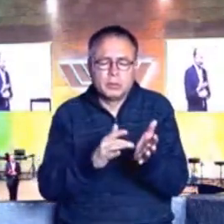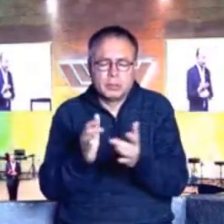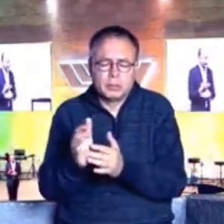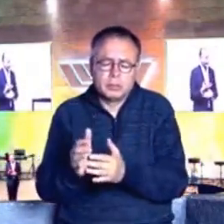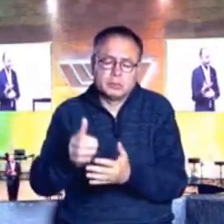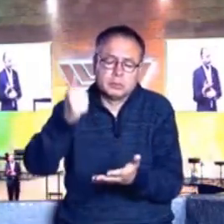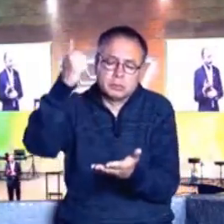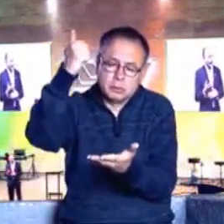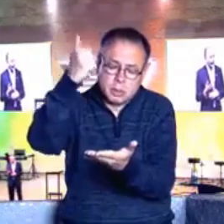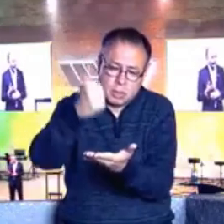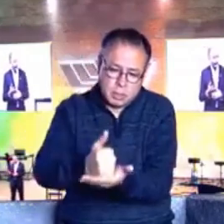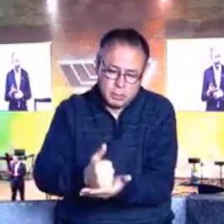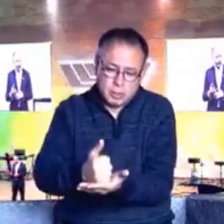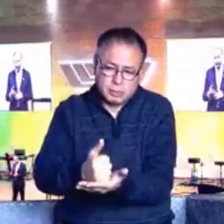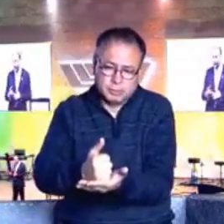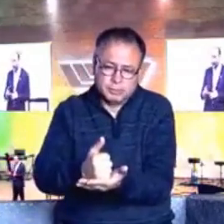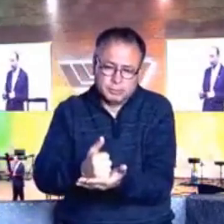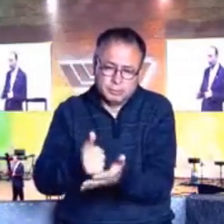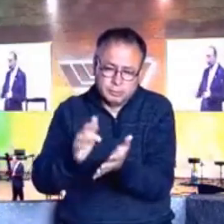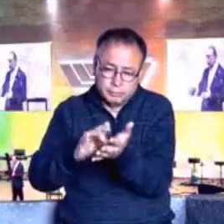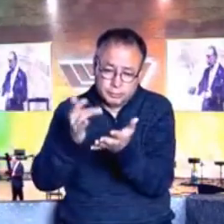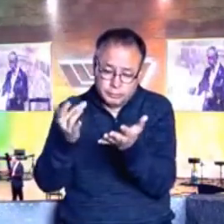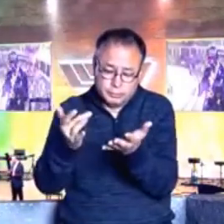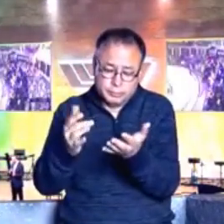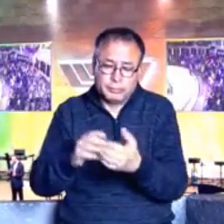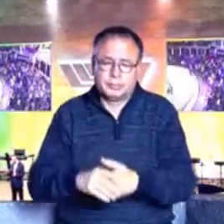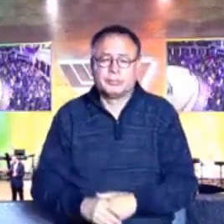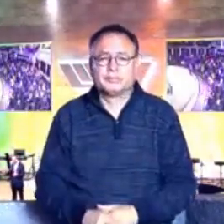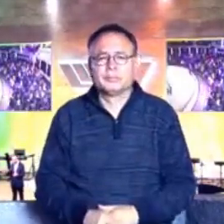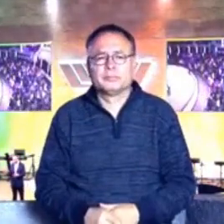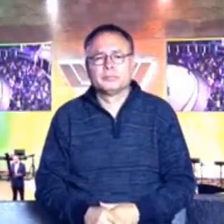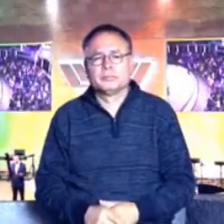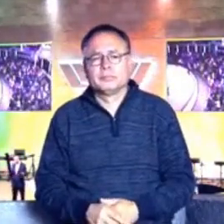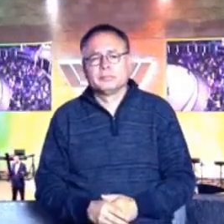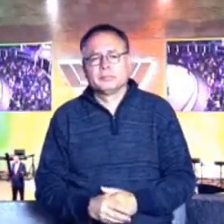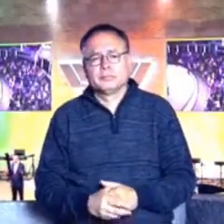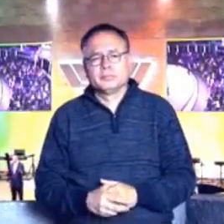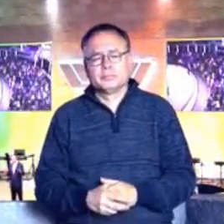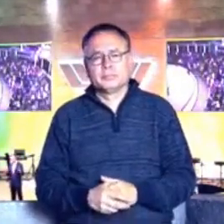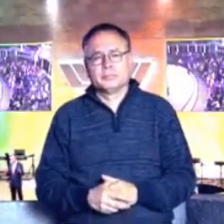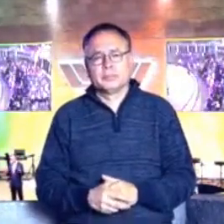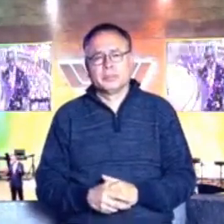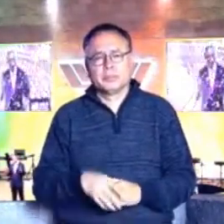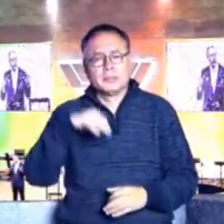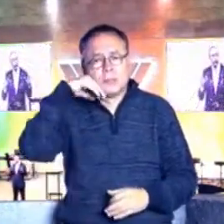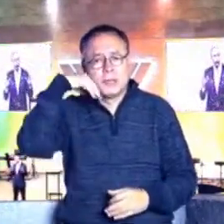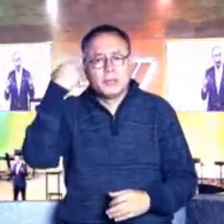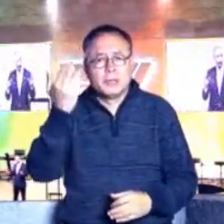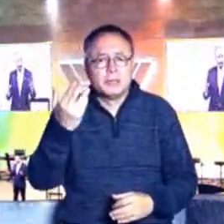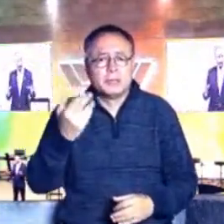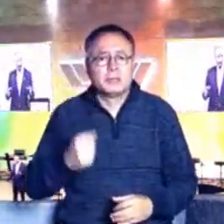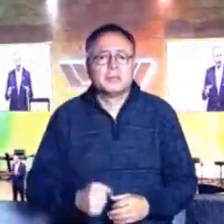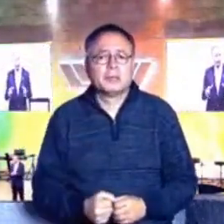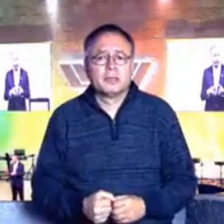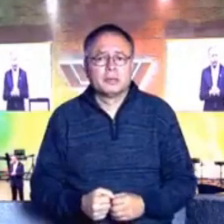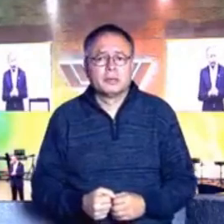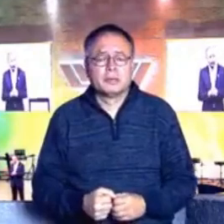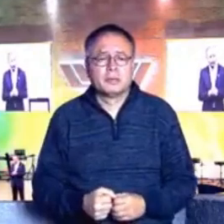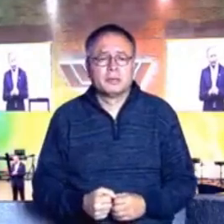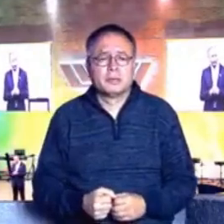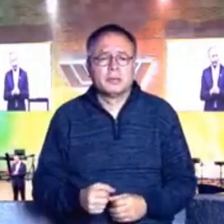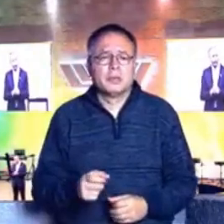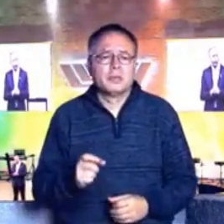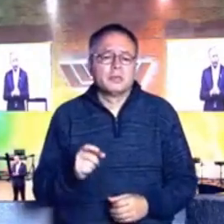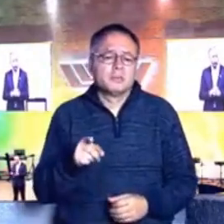amén amén pueden comenzar a circular los botes y yo quiero que mientras tú entregas tu